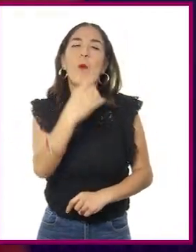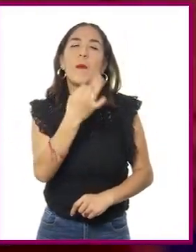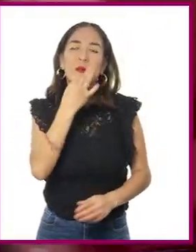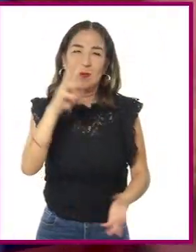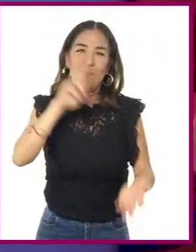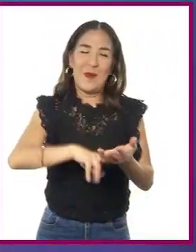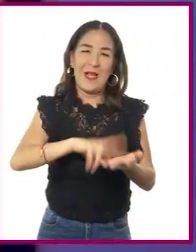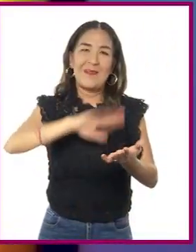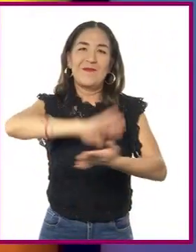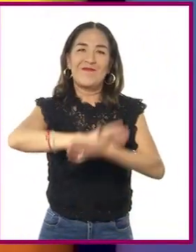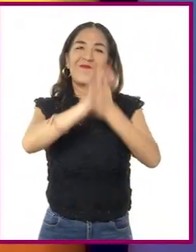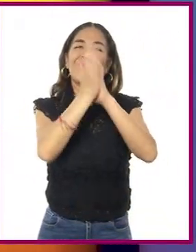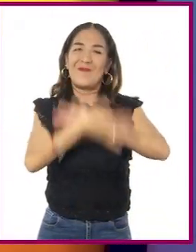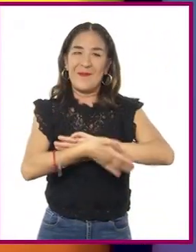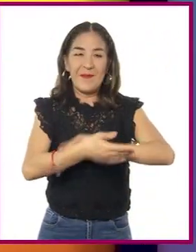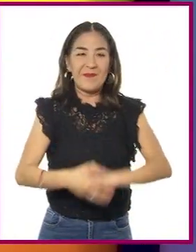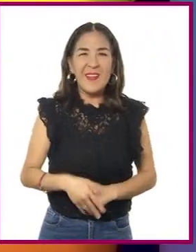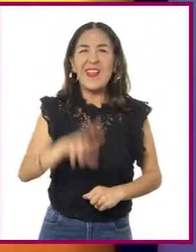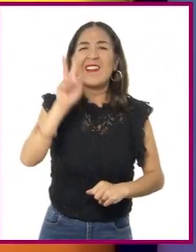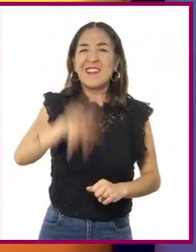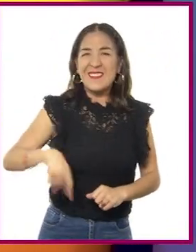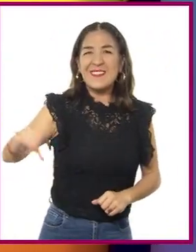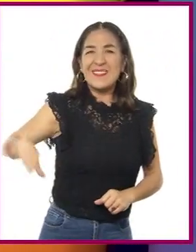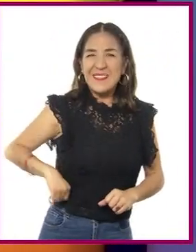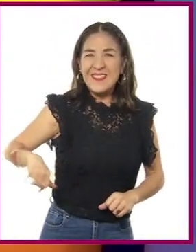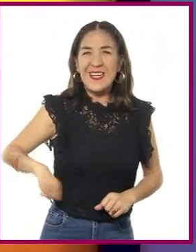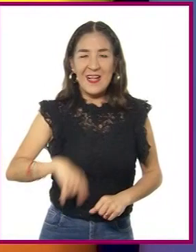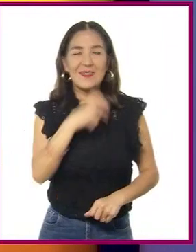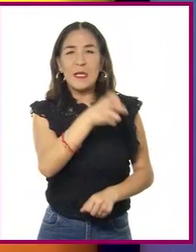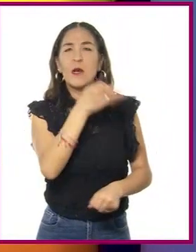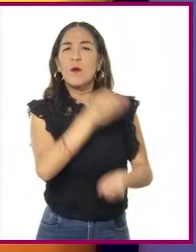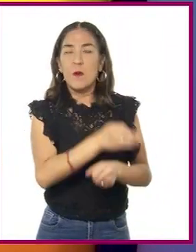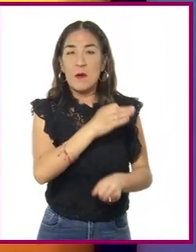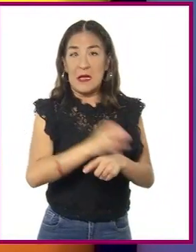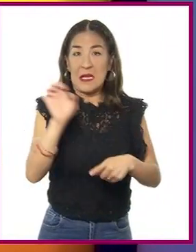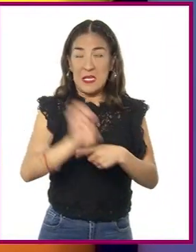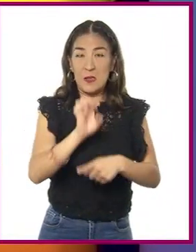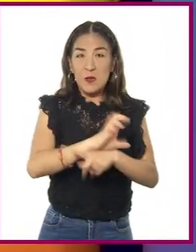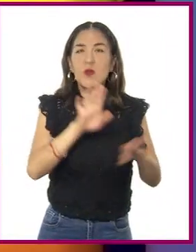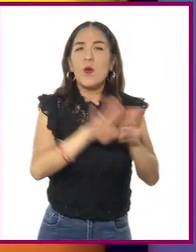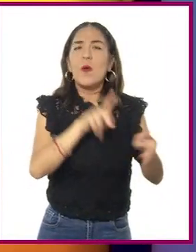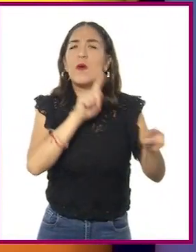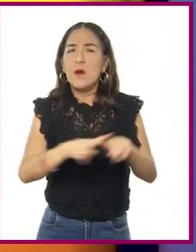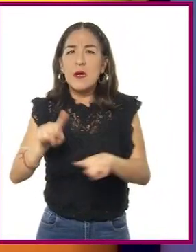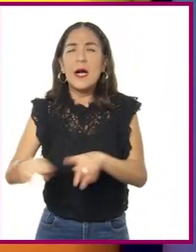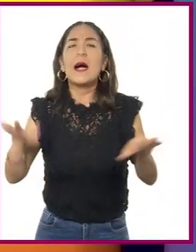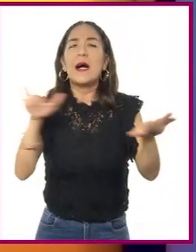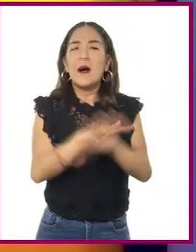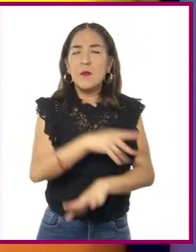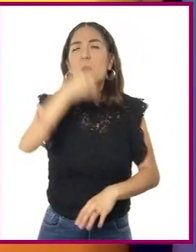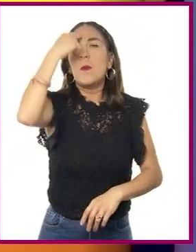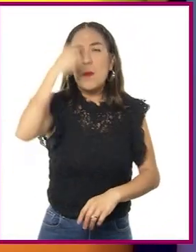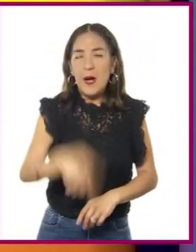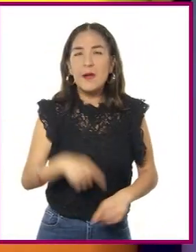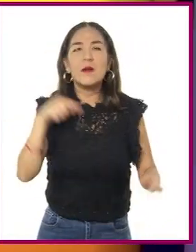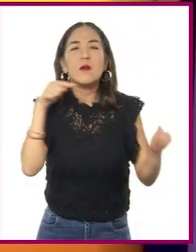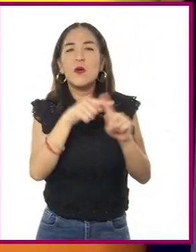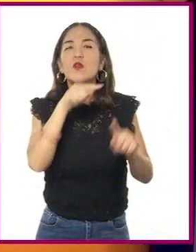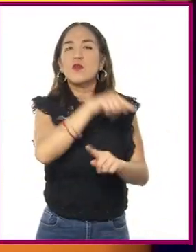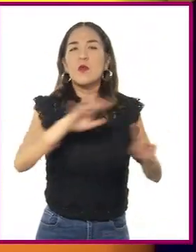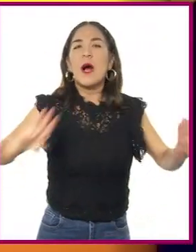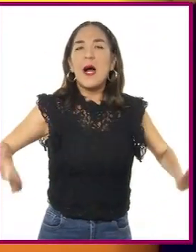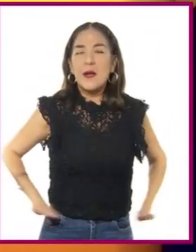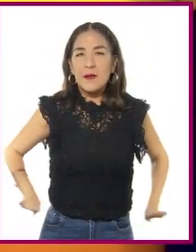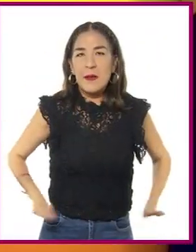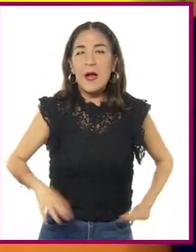minuto. ¡Qué interesante, maestro Julio! Entonces, todas estas variaciones me permiten determinar cómo fue el